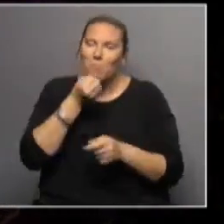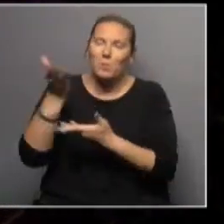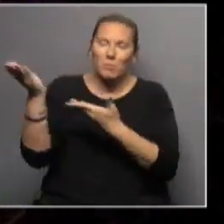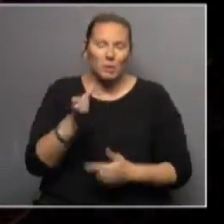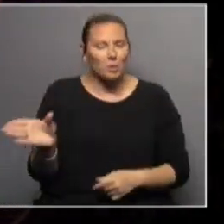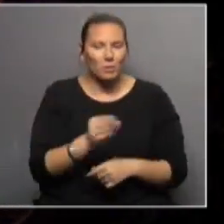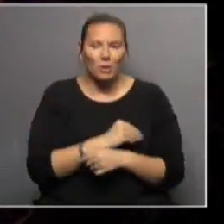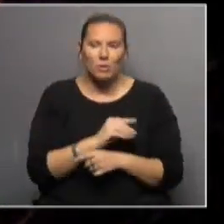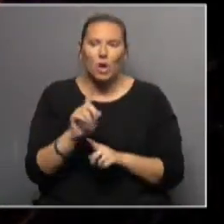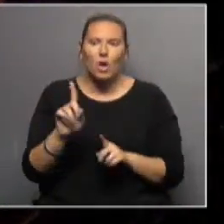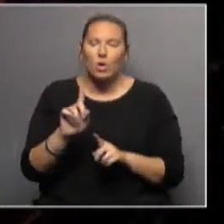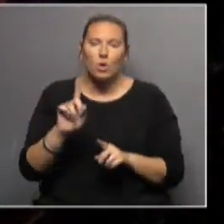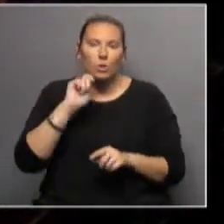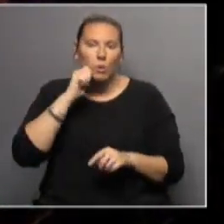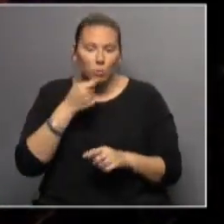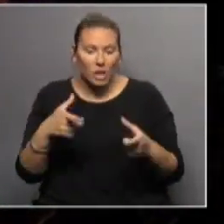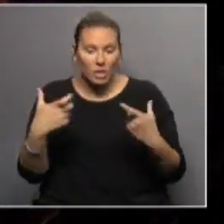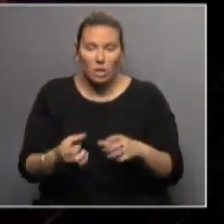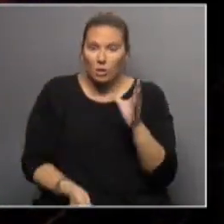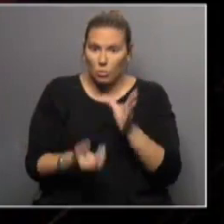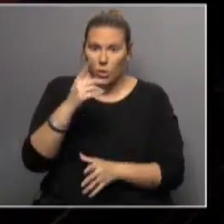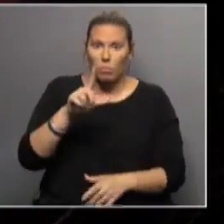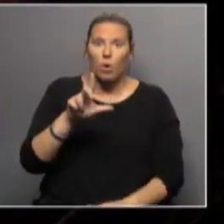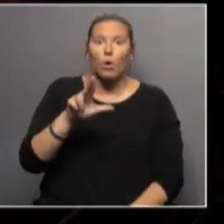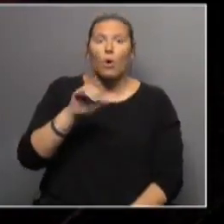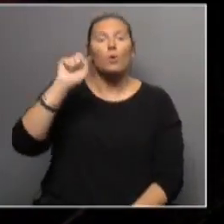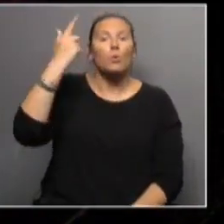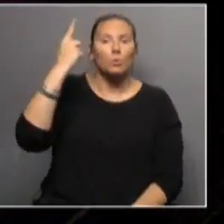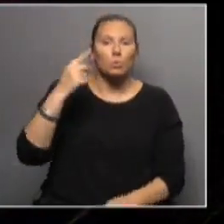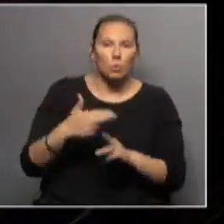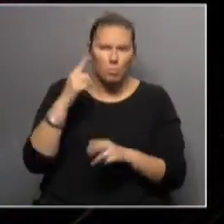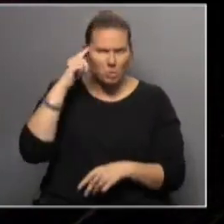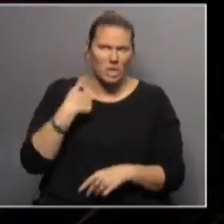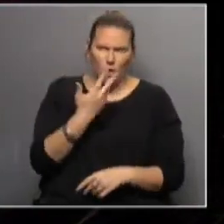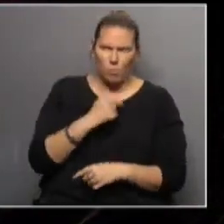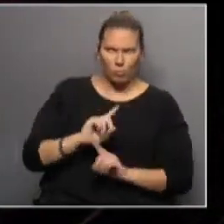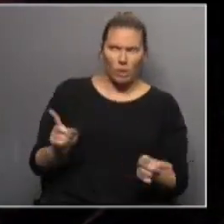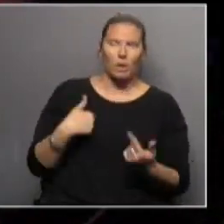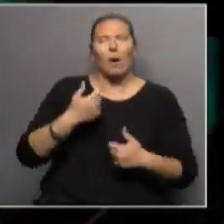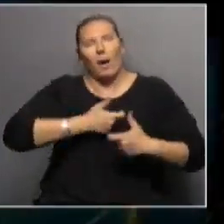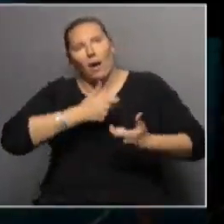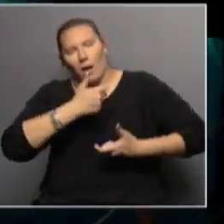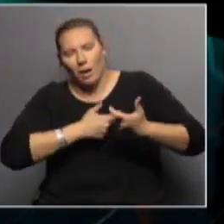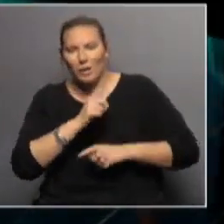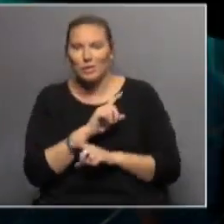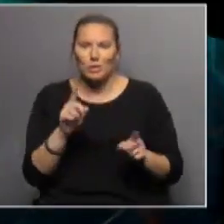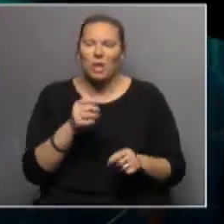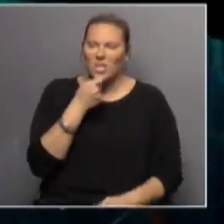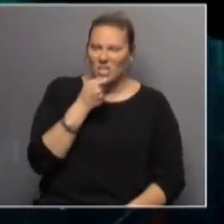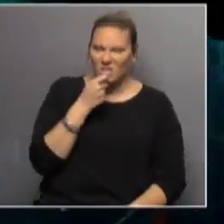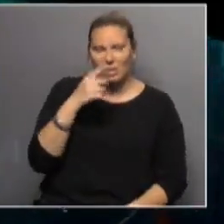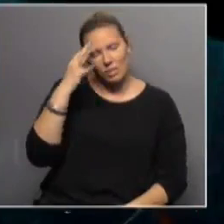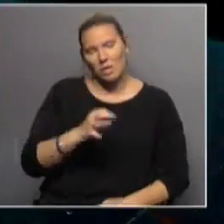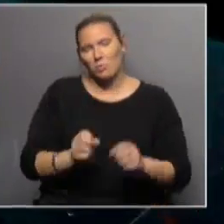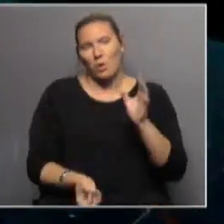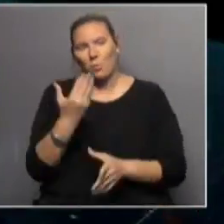bienvenides. No te va a gustar, sacó disco nuevo, Luz. Y ah, tiene... pensé que algo no me iba a gustar. No, sí te va a gustar. A vos. Ese chiste no lo deben haber hecho